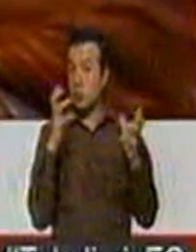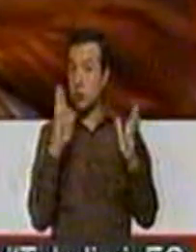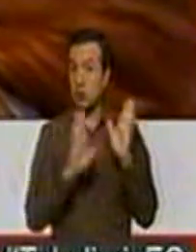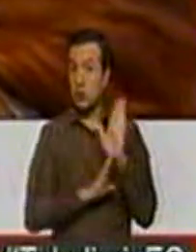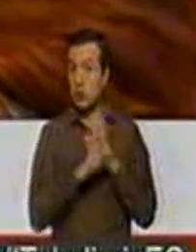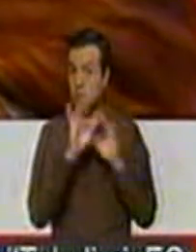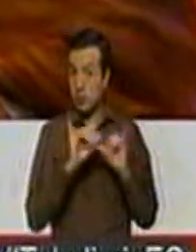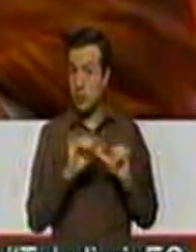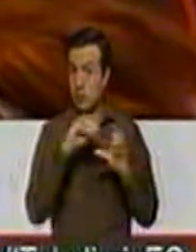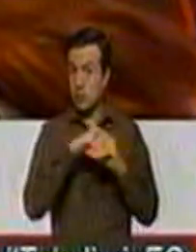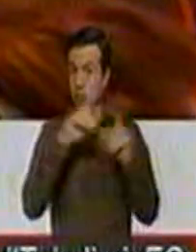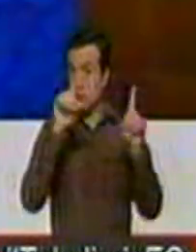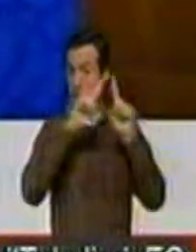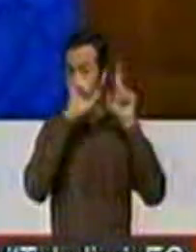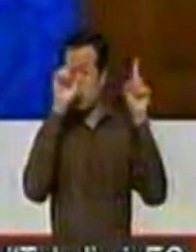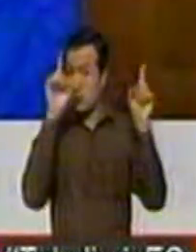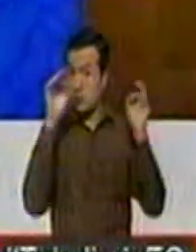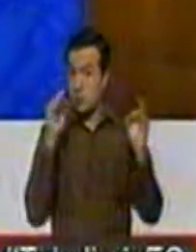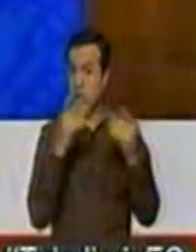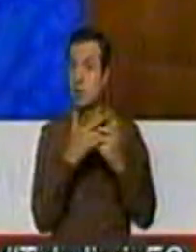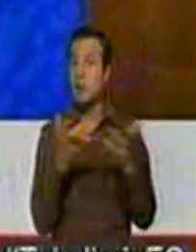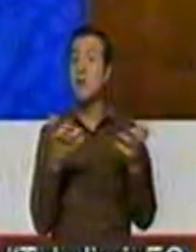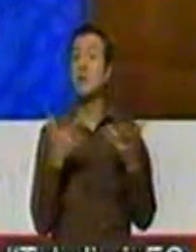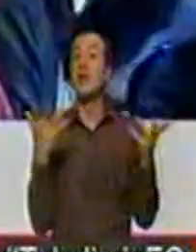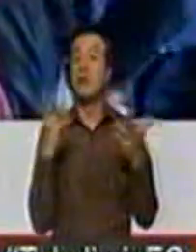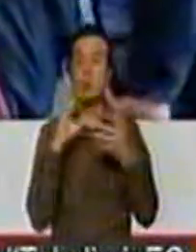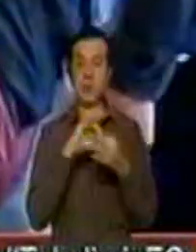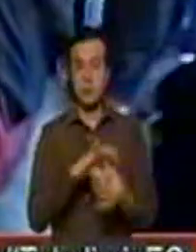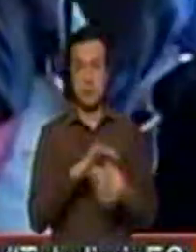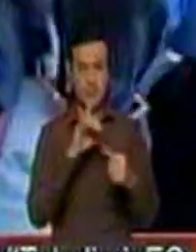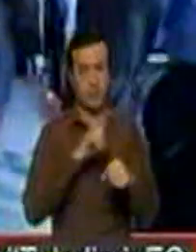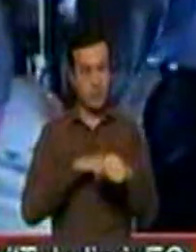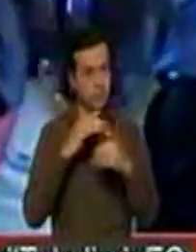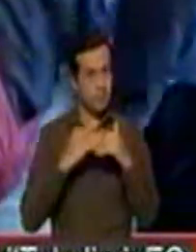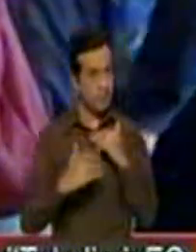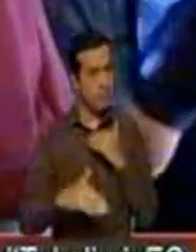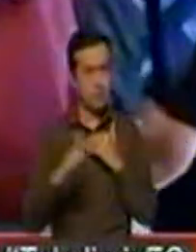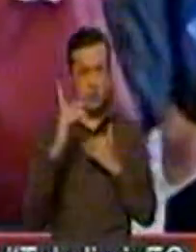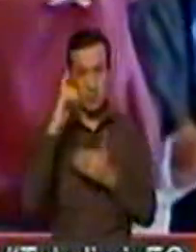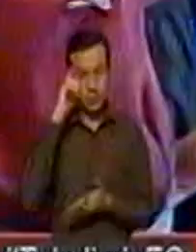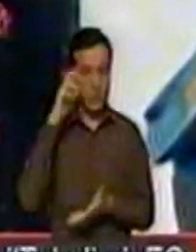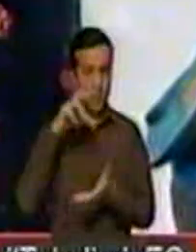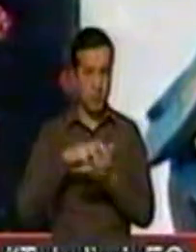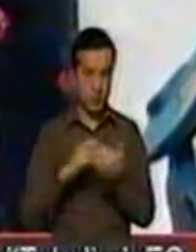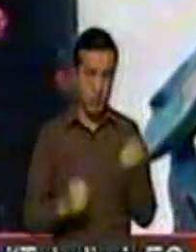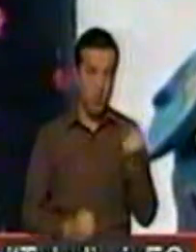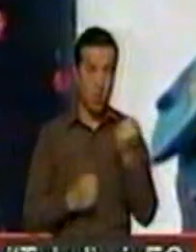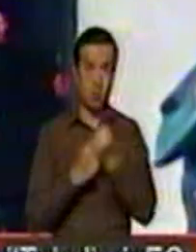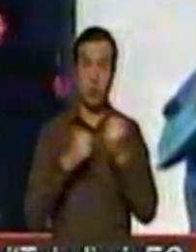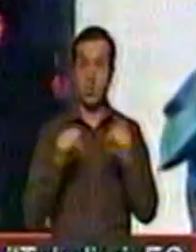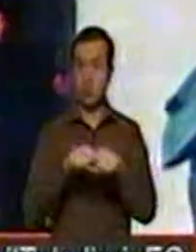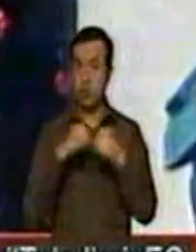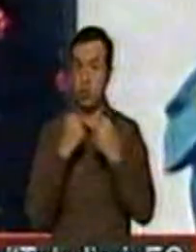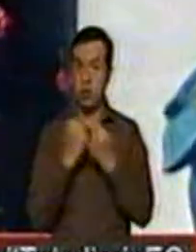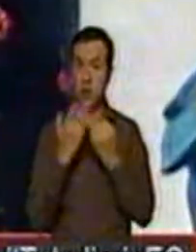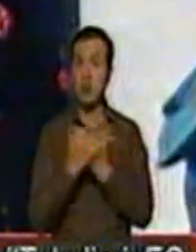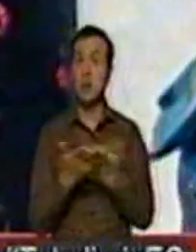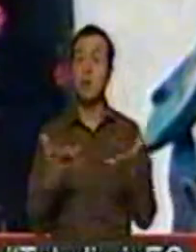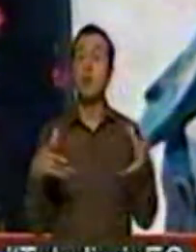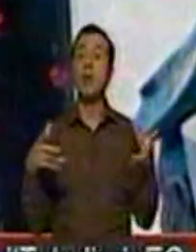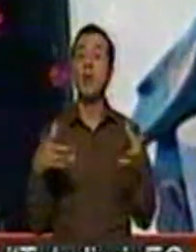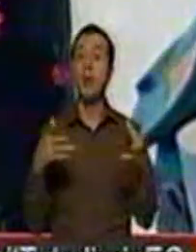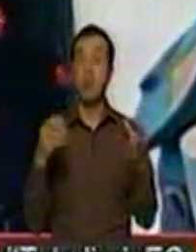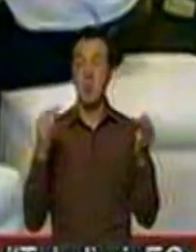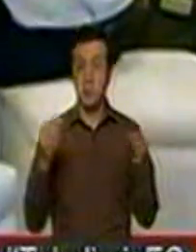crecer dentro de nuestra compañía. El objetivo es articular a largo plazo esfuerzos de gobierno, academia y sociedad civil como parte de la